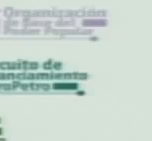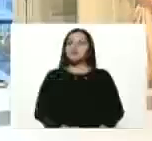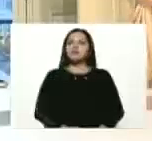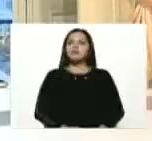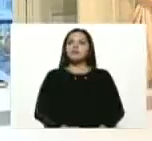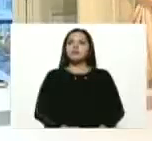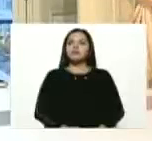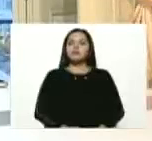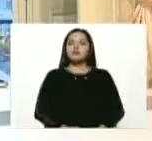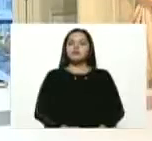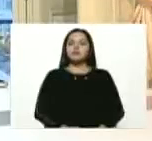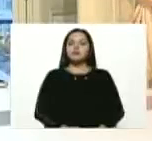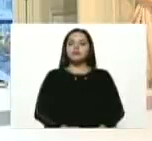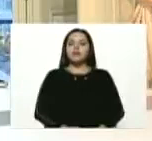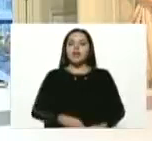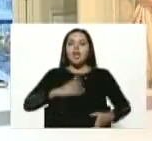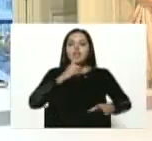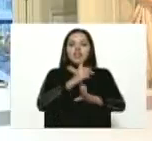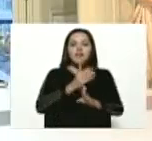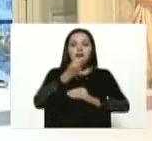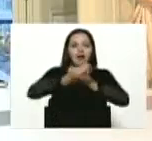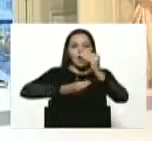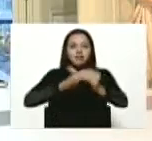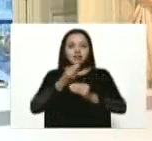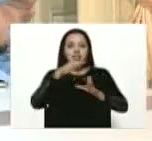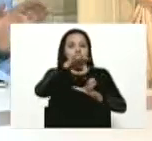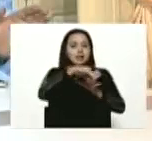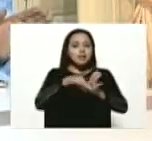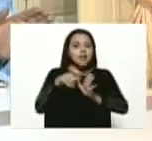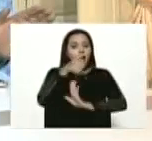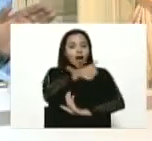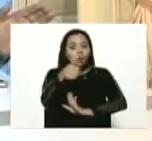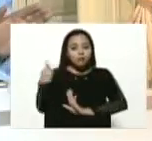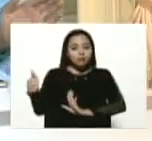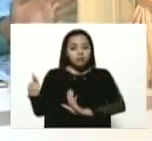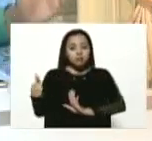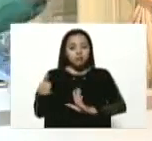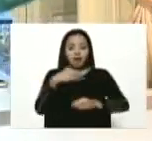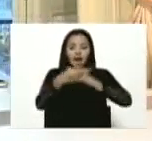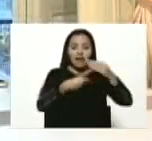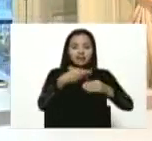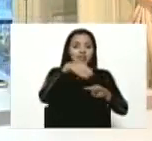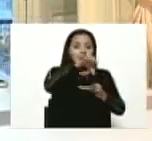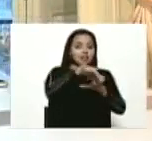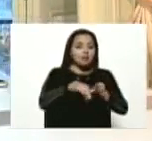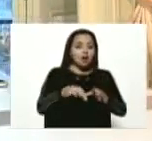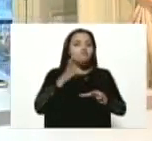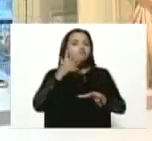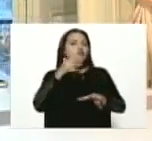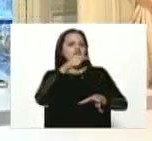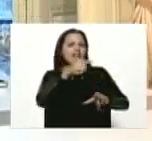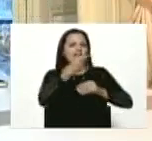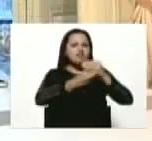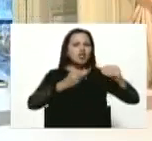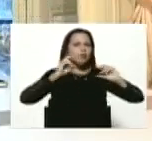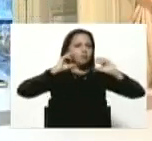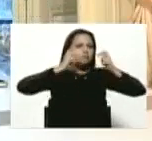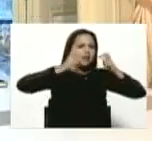etcétera, debe producir su semilla. Eso es una línea. Si usted está produciendo maíz,